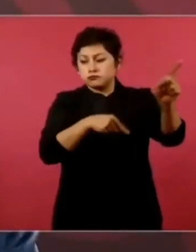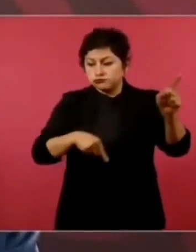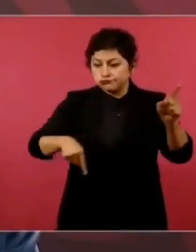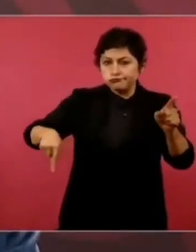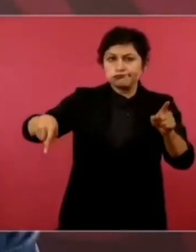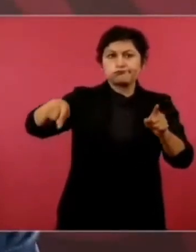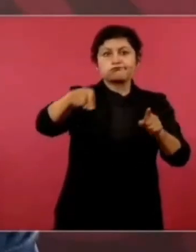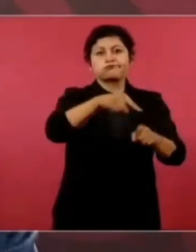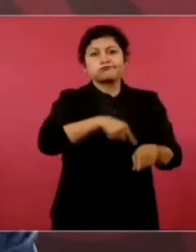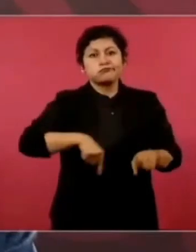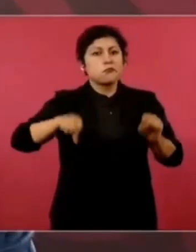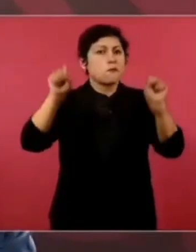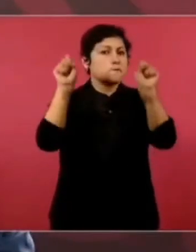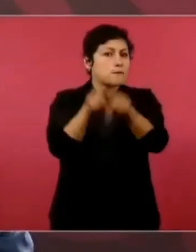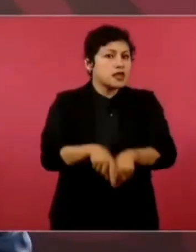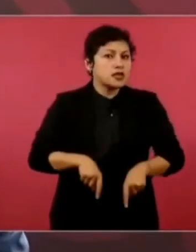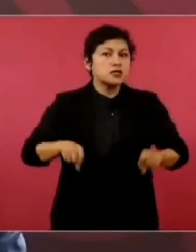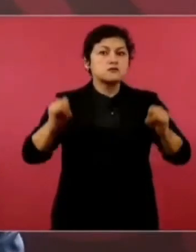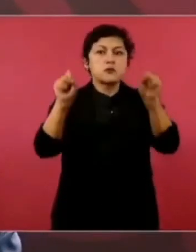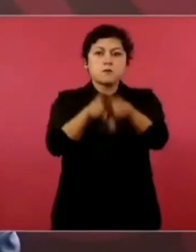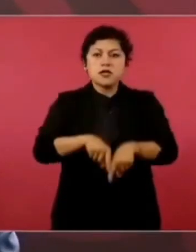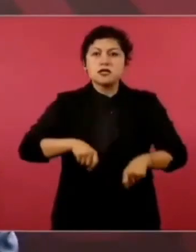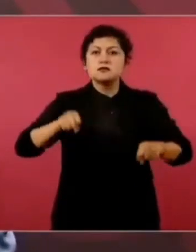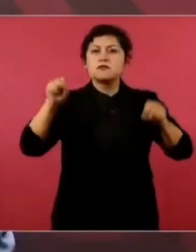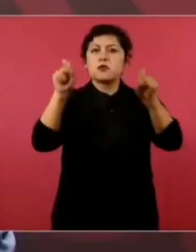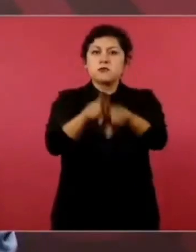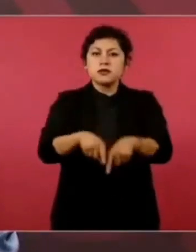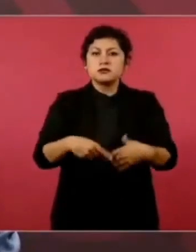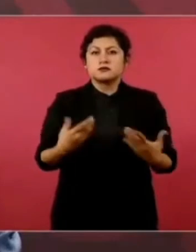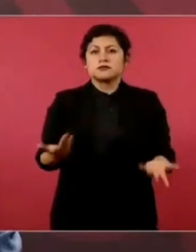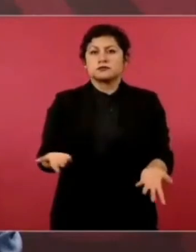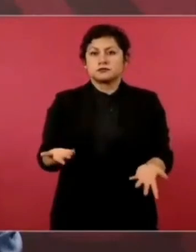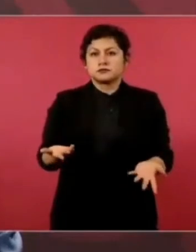Y se trata a veces de delincuentes